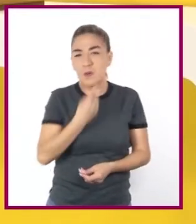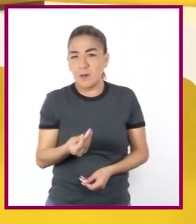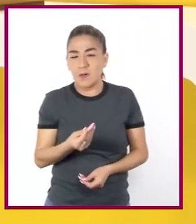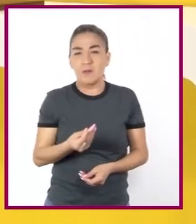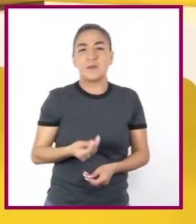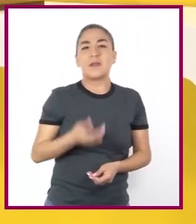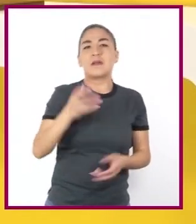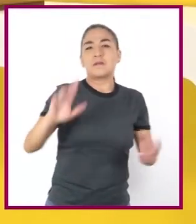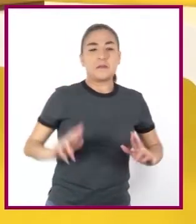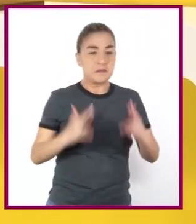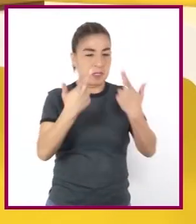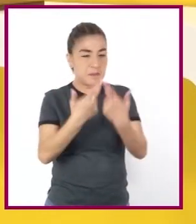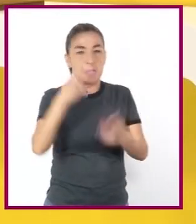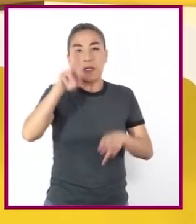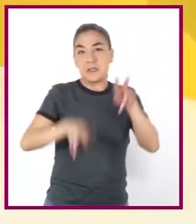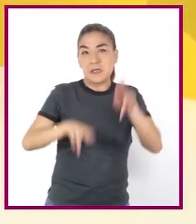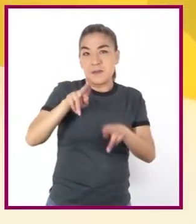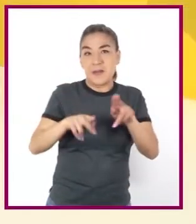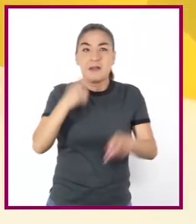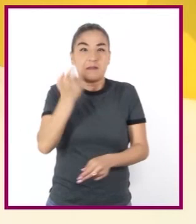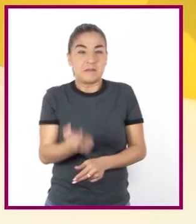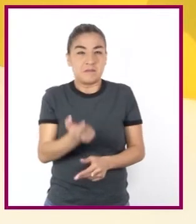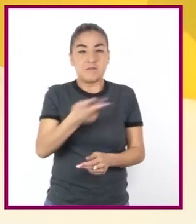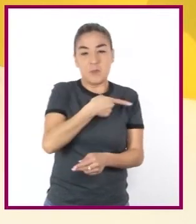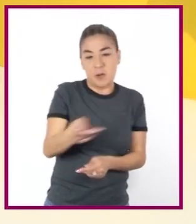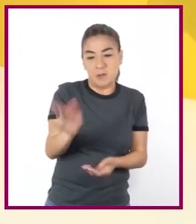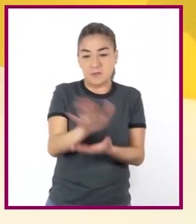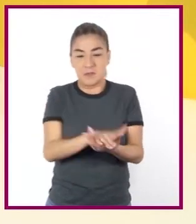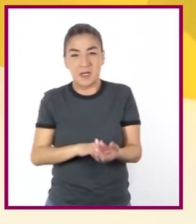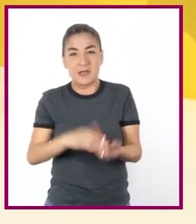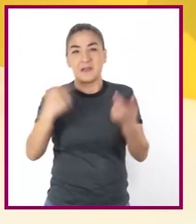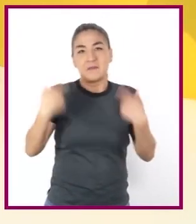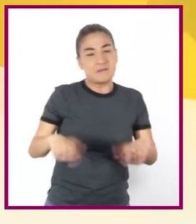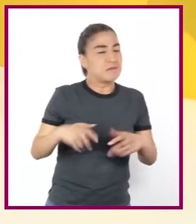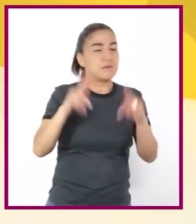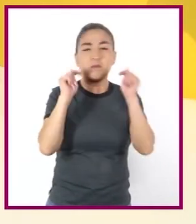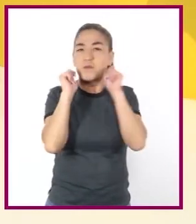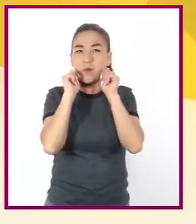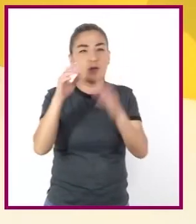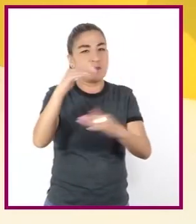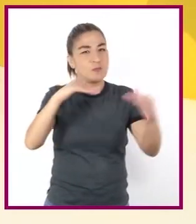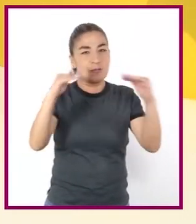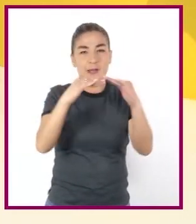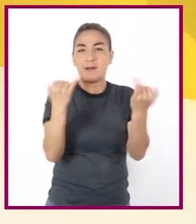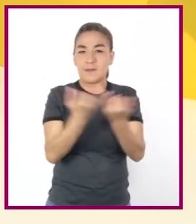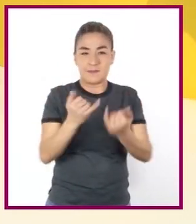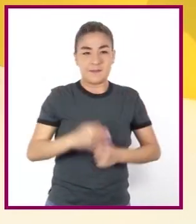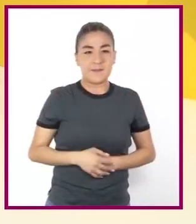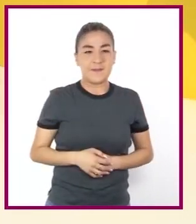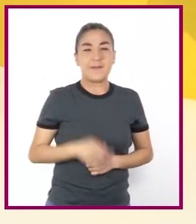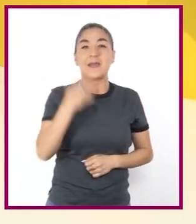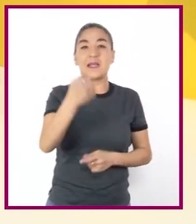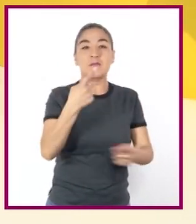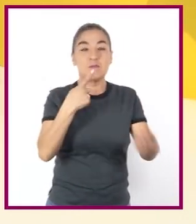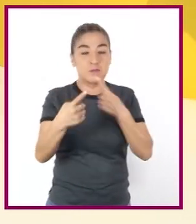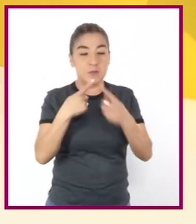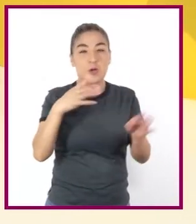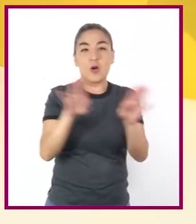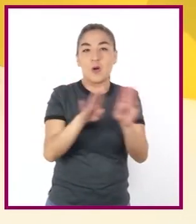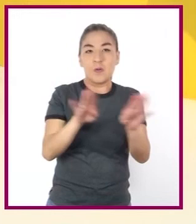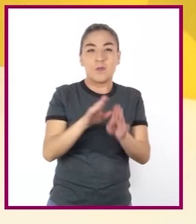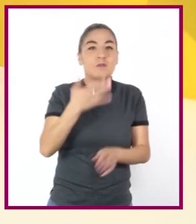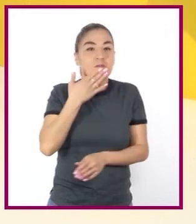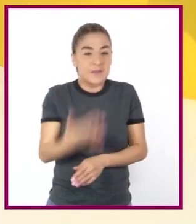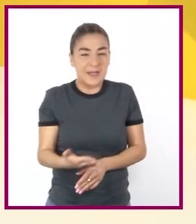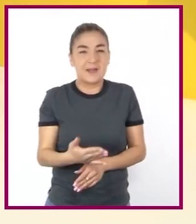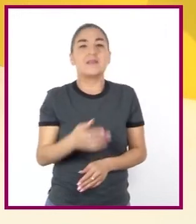religión o nivel socioeconómico. Recuerden que para promover una cultura democrática es importante